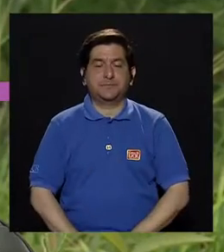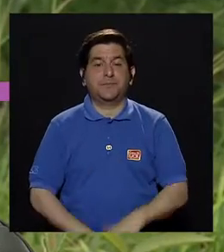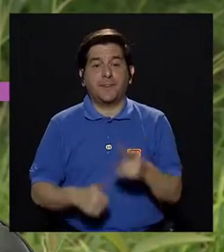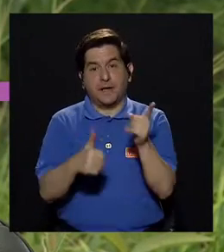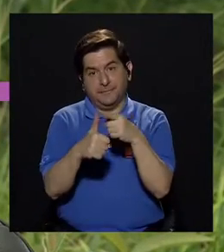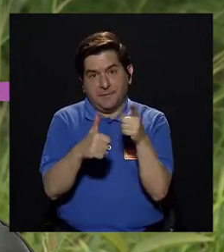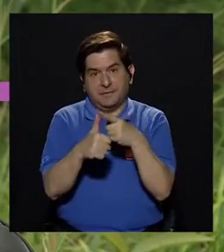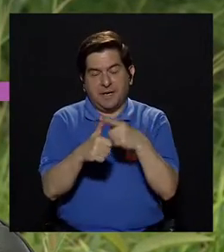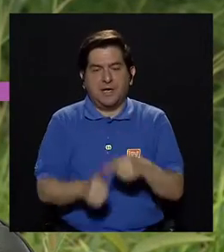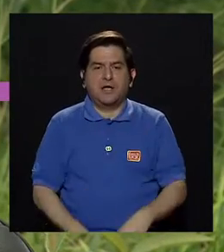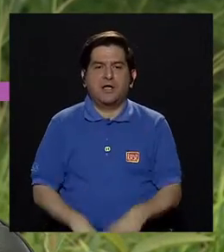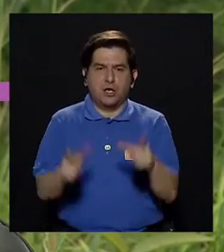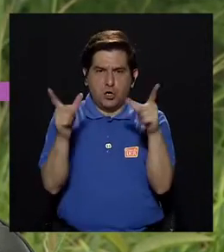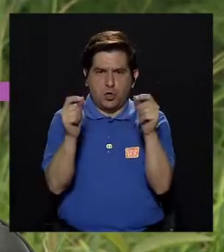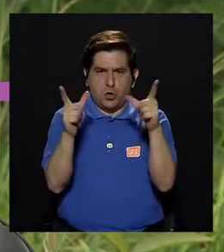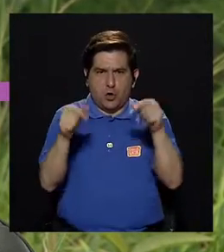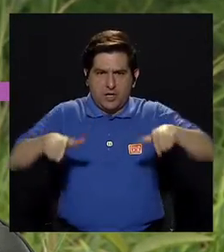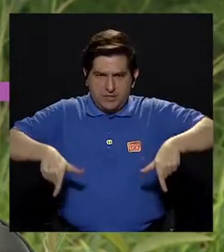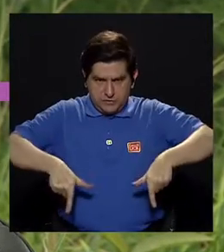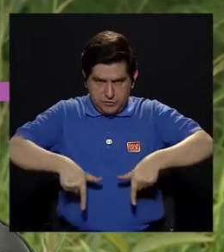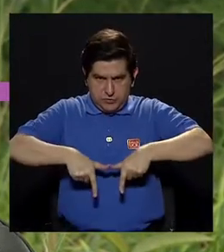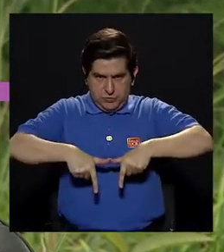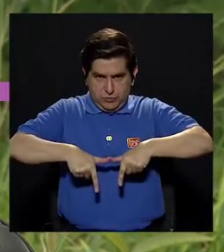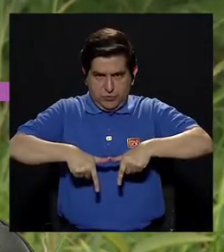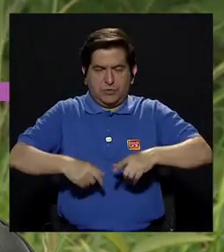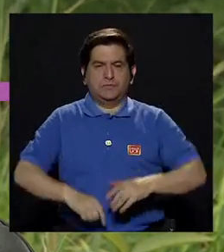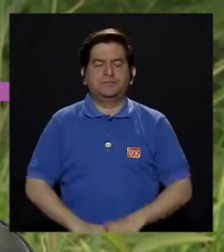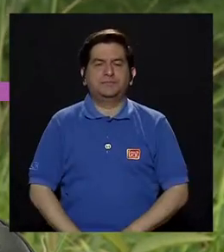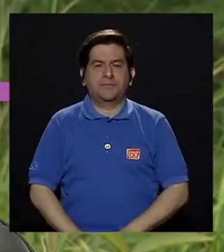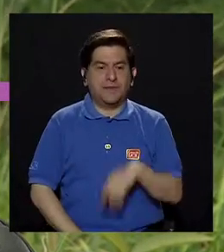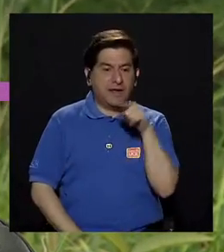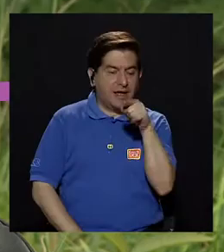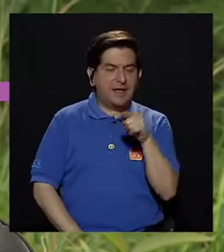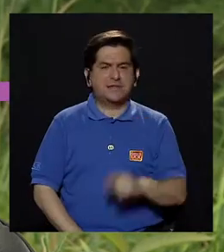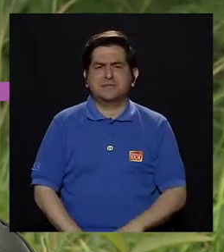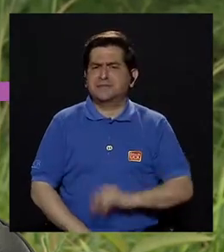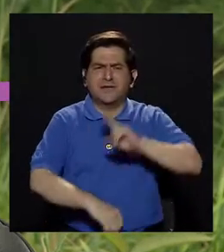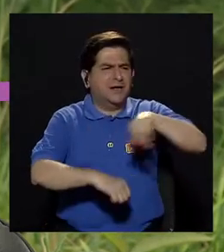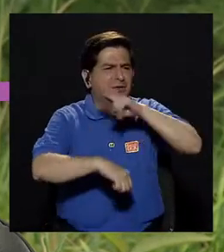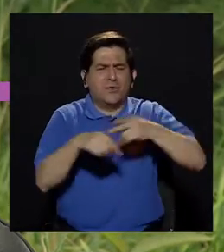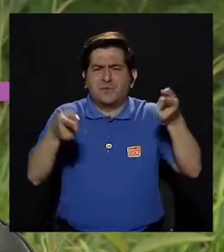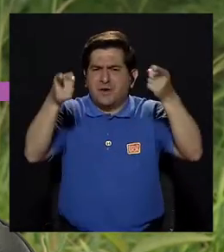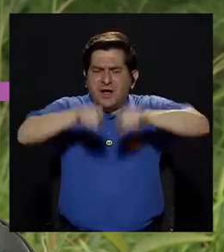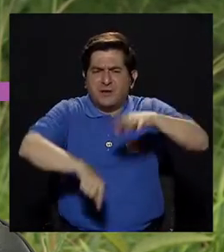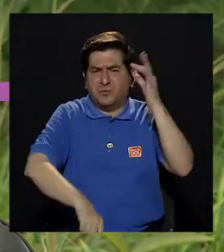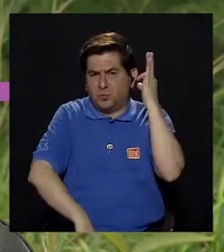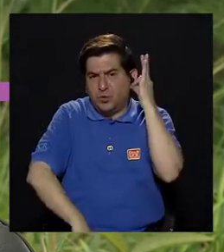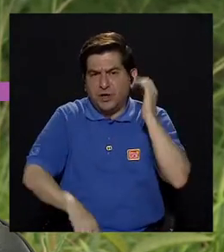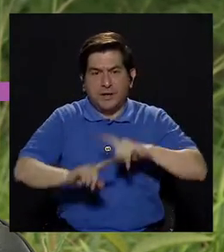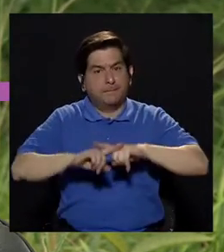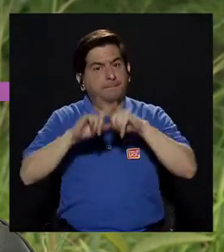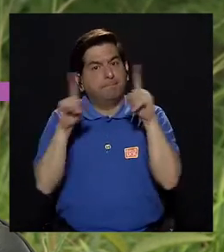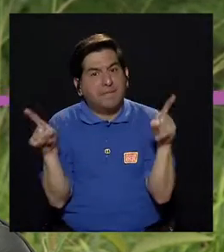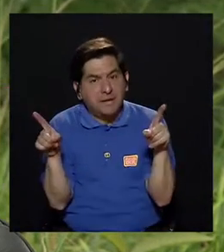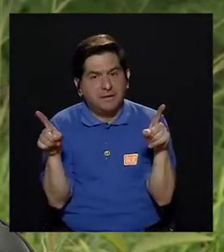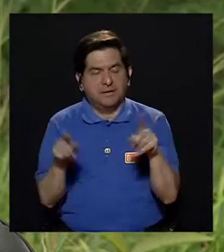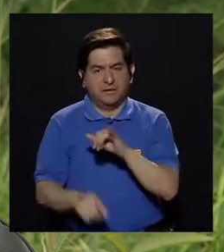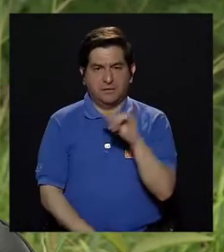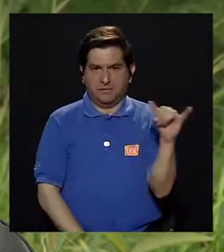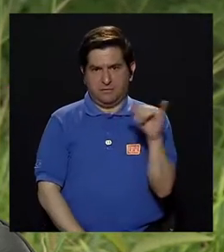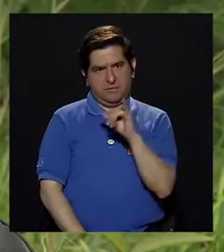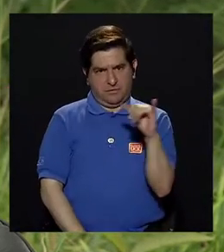Bueno, primero porque el cáncer del cuello del útero o de cérvix es uno de los más frecuentes en las mujeres, ¿verdad? Pero es